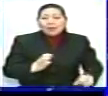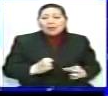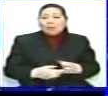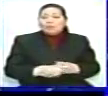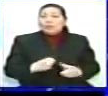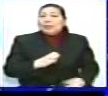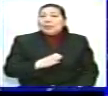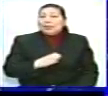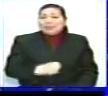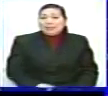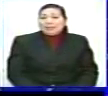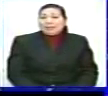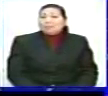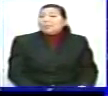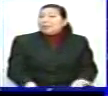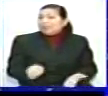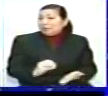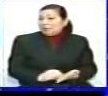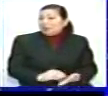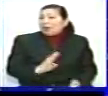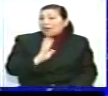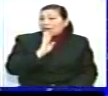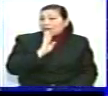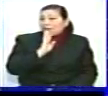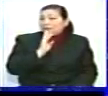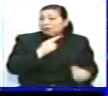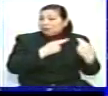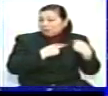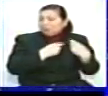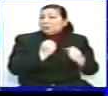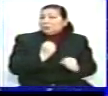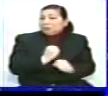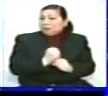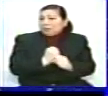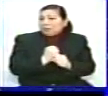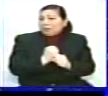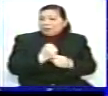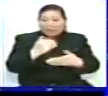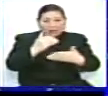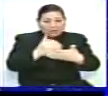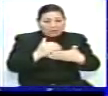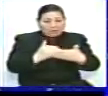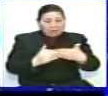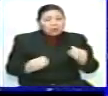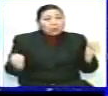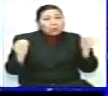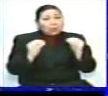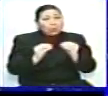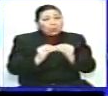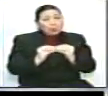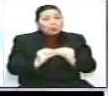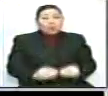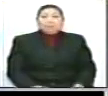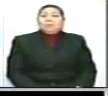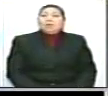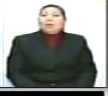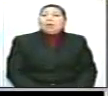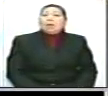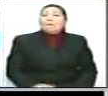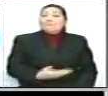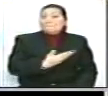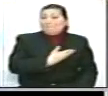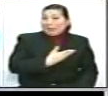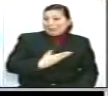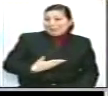ético. Pidió además, reiteró su compromiso de trabajar en una agenda conjunta entre el Poder Legislativo y